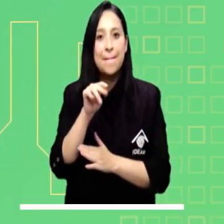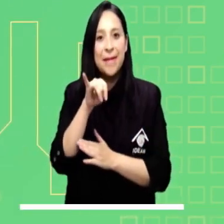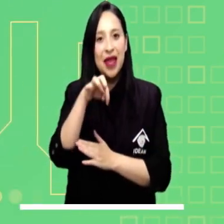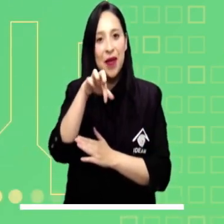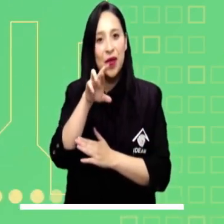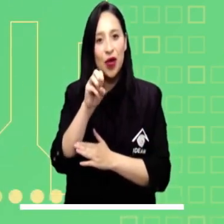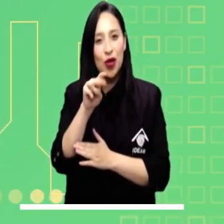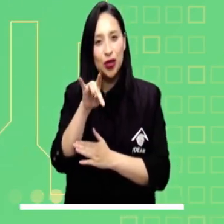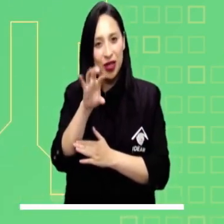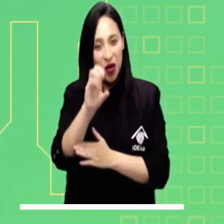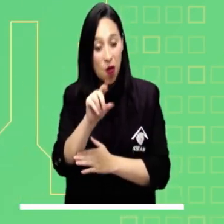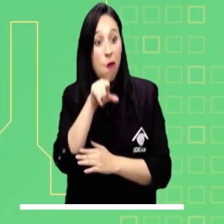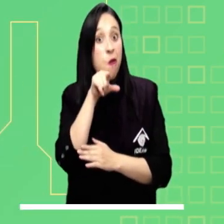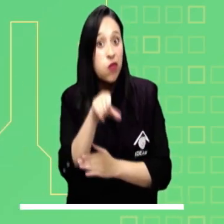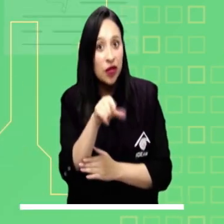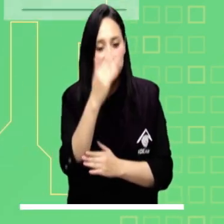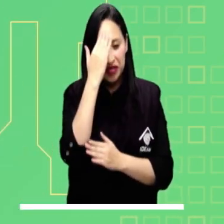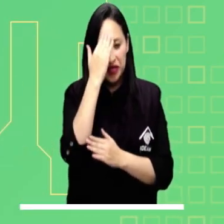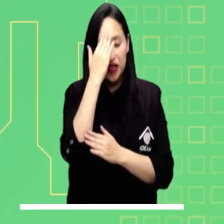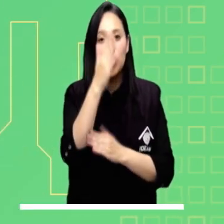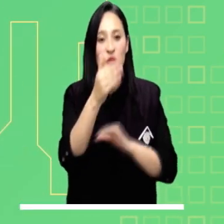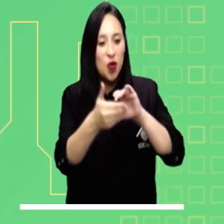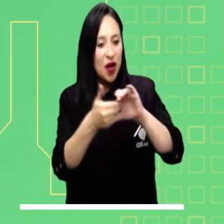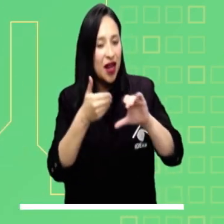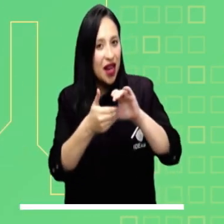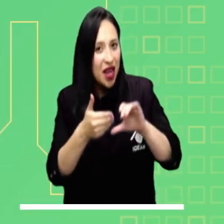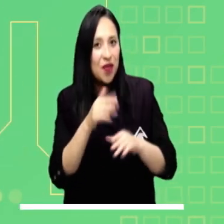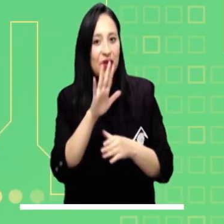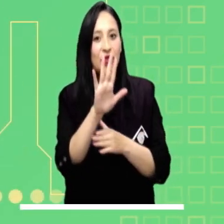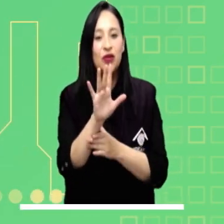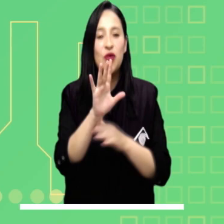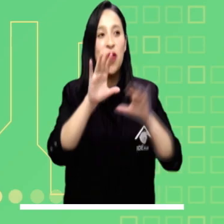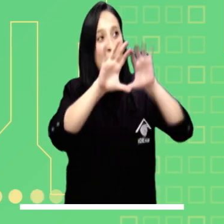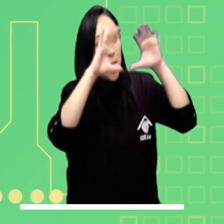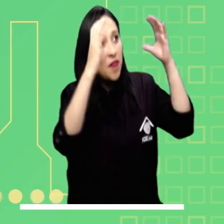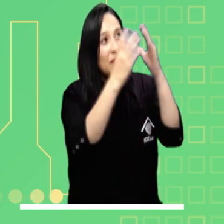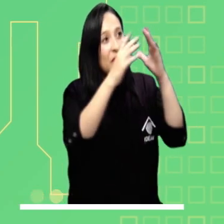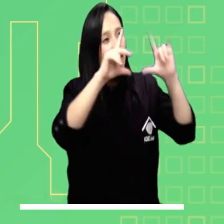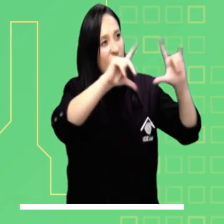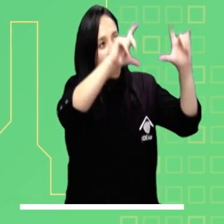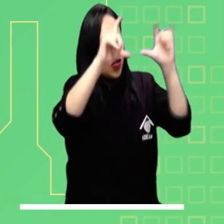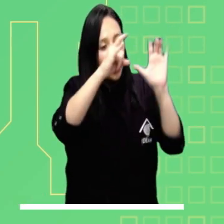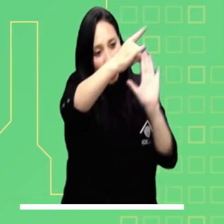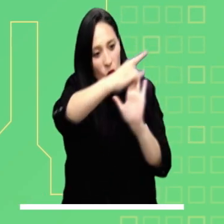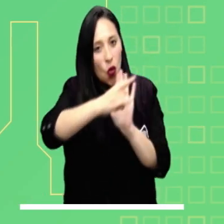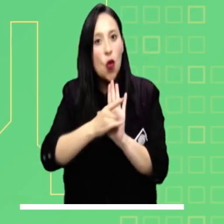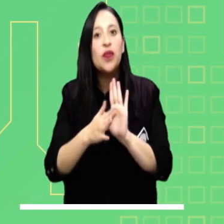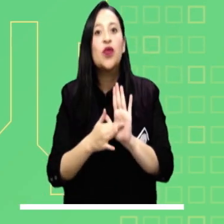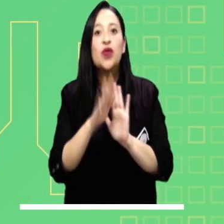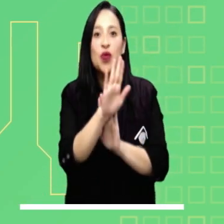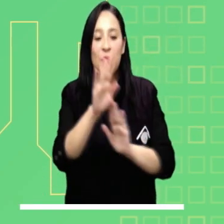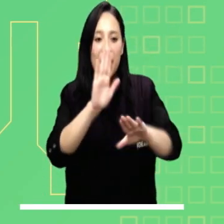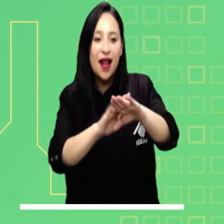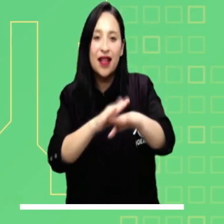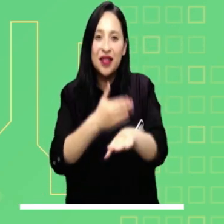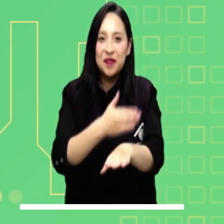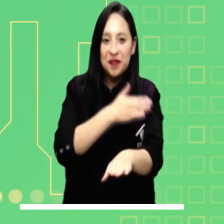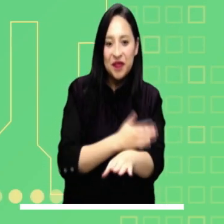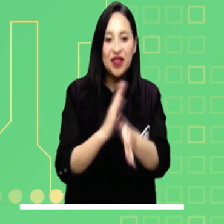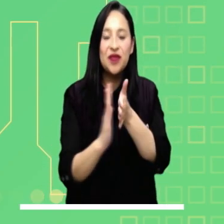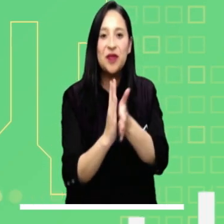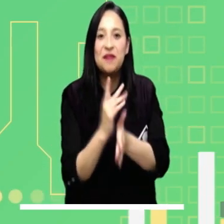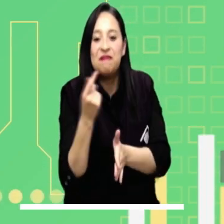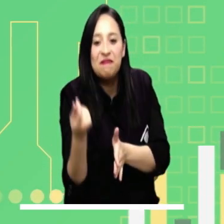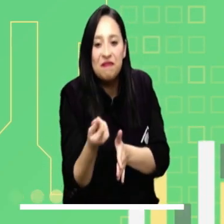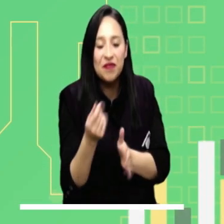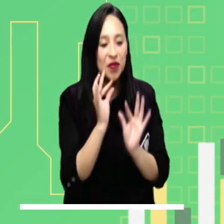nuestra aplicación Mi Pronóstico. Consulte los pronósticos del estado del tiempo, las imágenes satelitales y conozca las